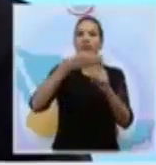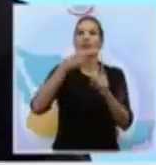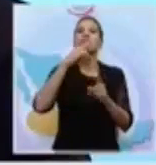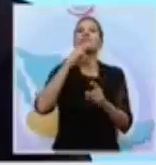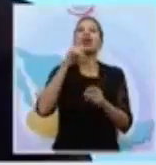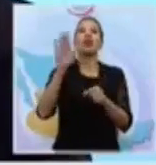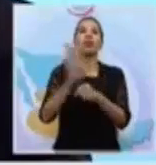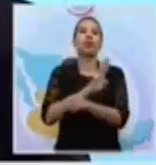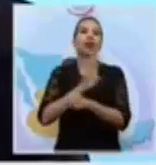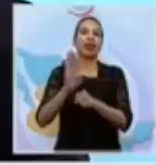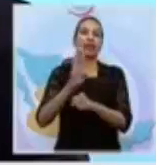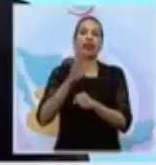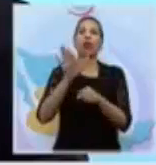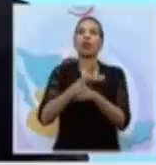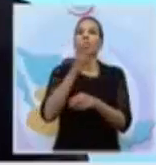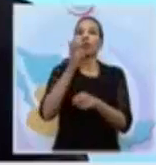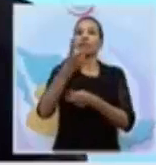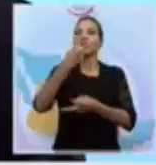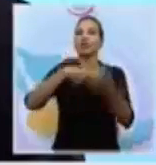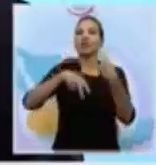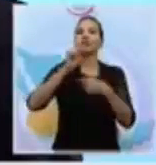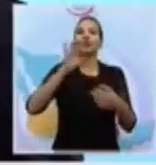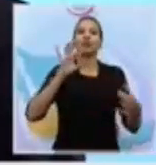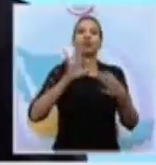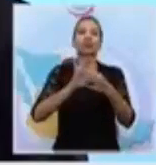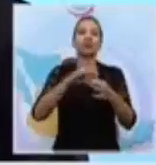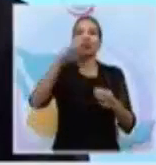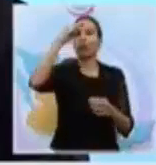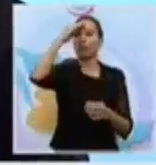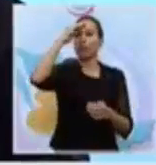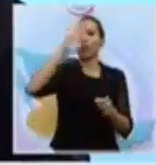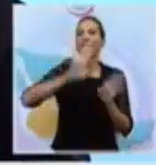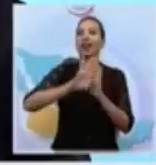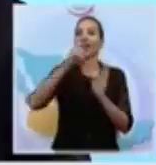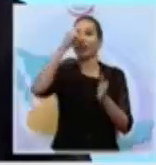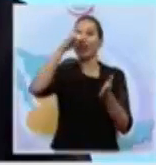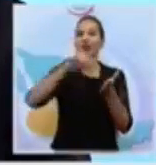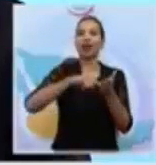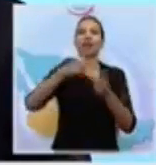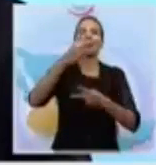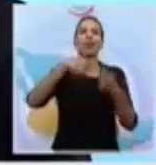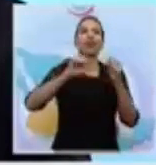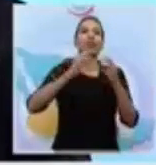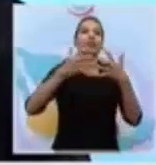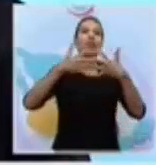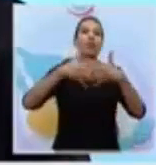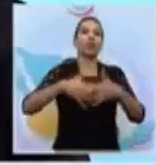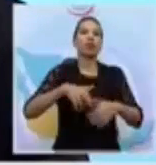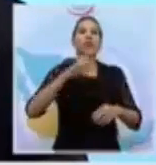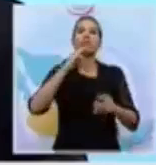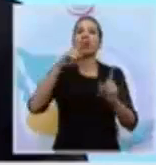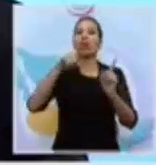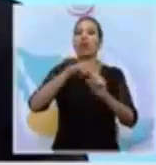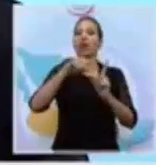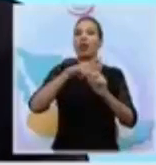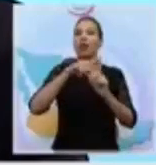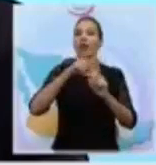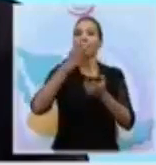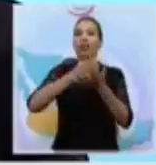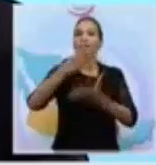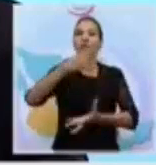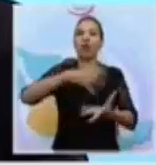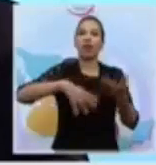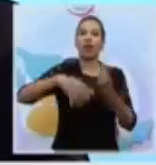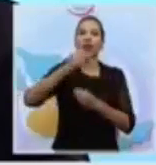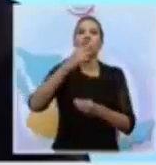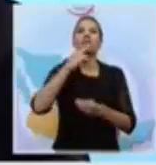bienestar. Esta medida está asociada a la creencia de que el mercado permite un funcionamiento óptimo de la economía y lleva